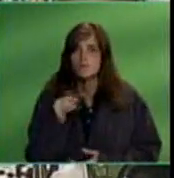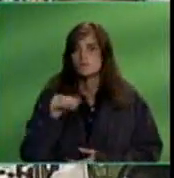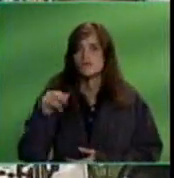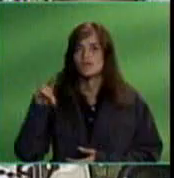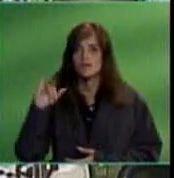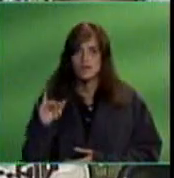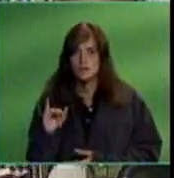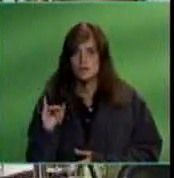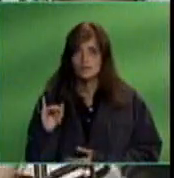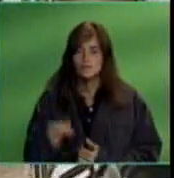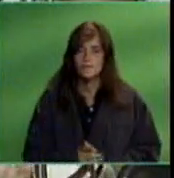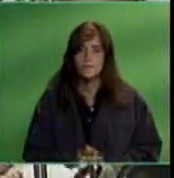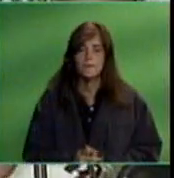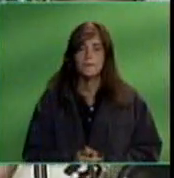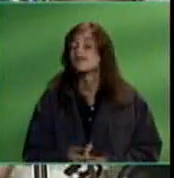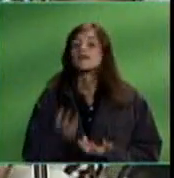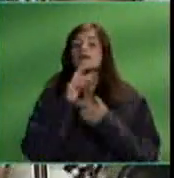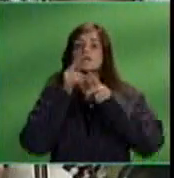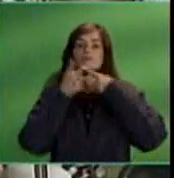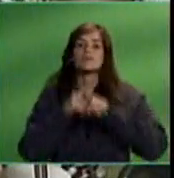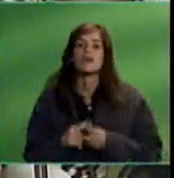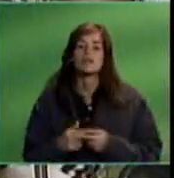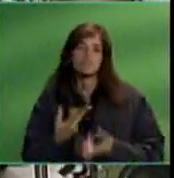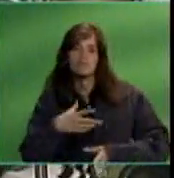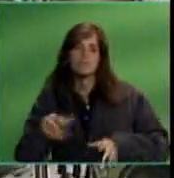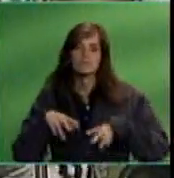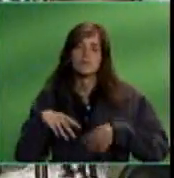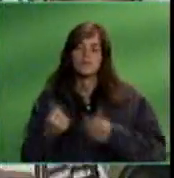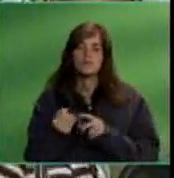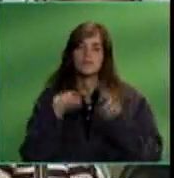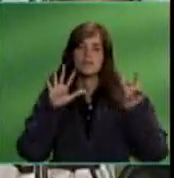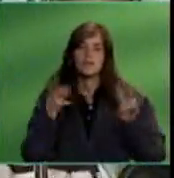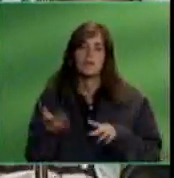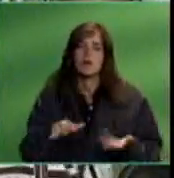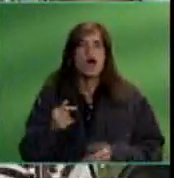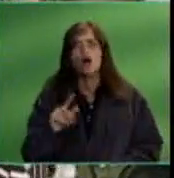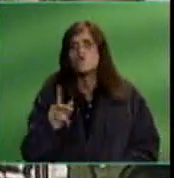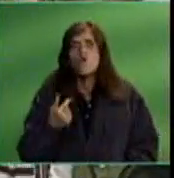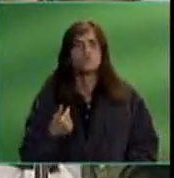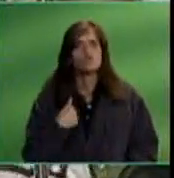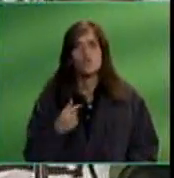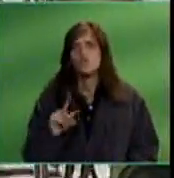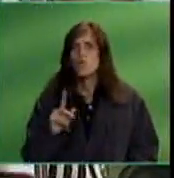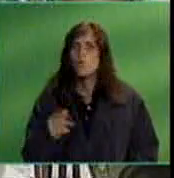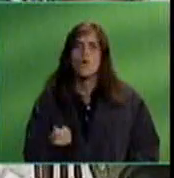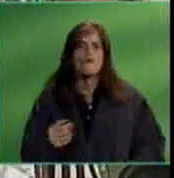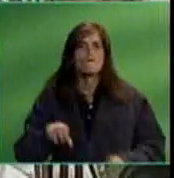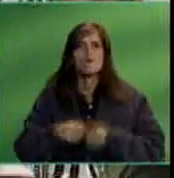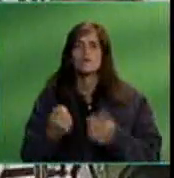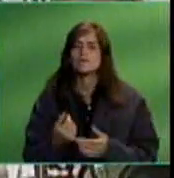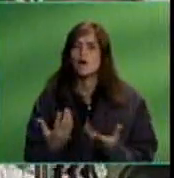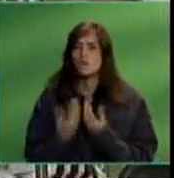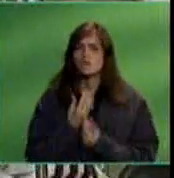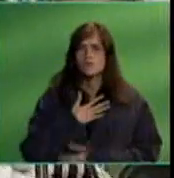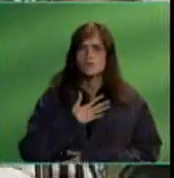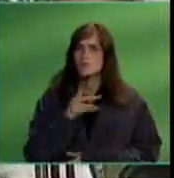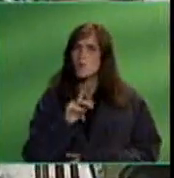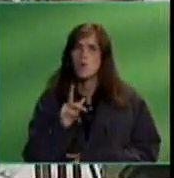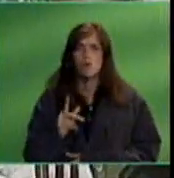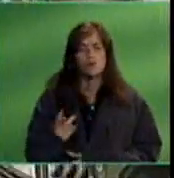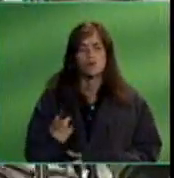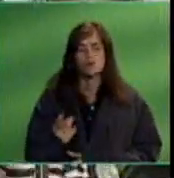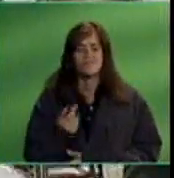cdi a que el resultado de ese desconocimiento de siete muertos y después decir no el que está en la violencia no está conmigo no pero es que ya lo